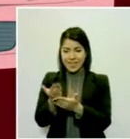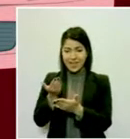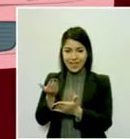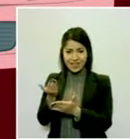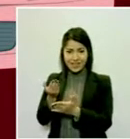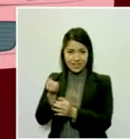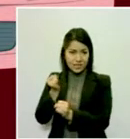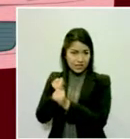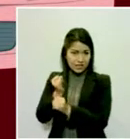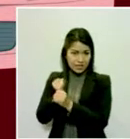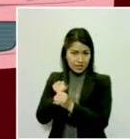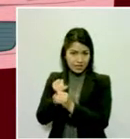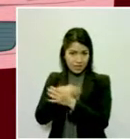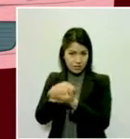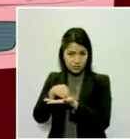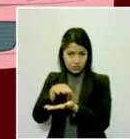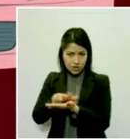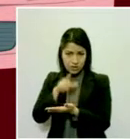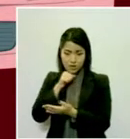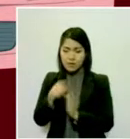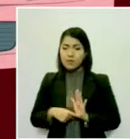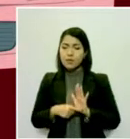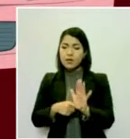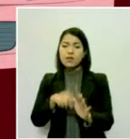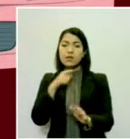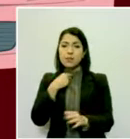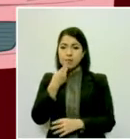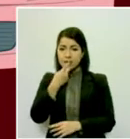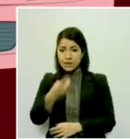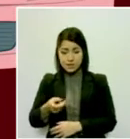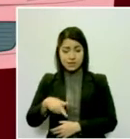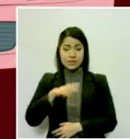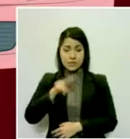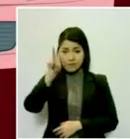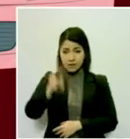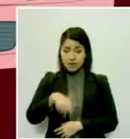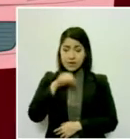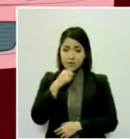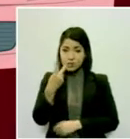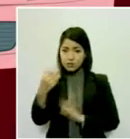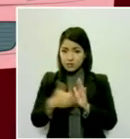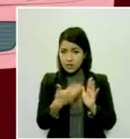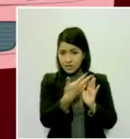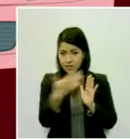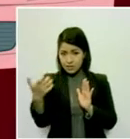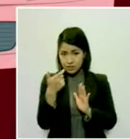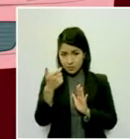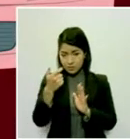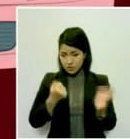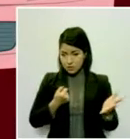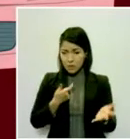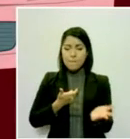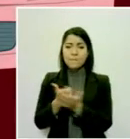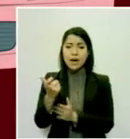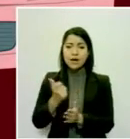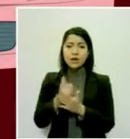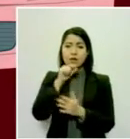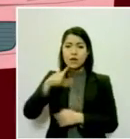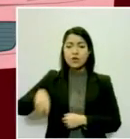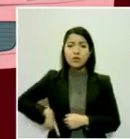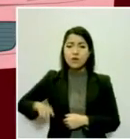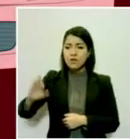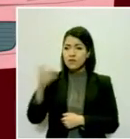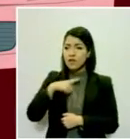anteriormente, una carta bajo protesta de decir verdad, un comprobante de pago único por 2,500 pesos, que esto se va al gobierno federal y que se